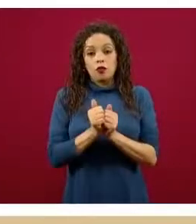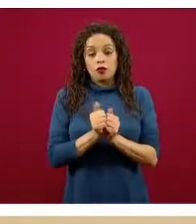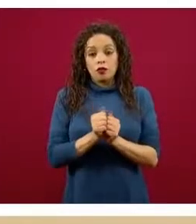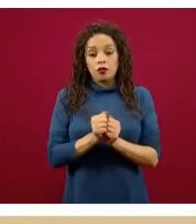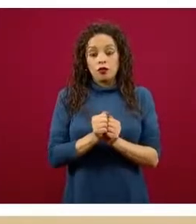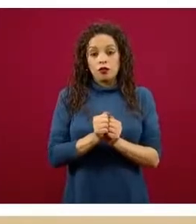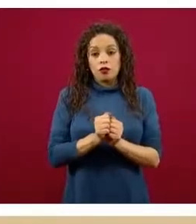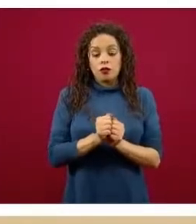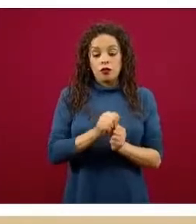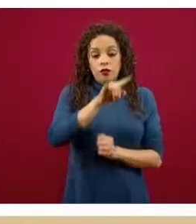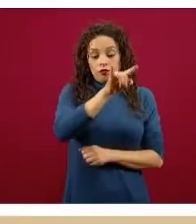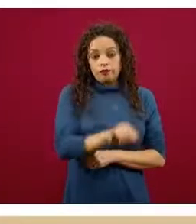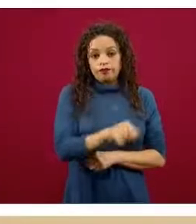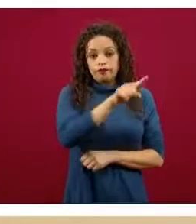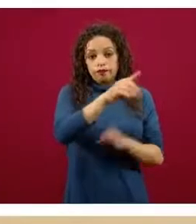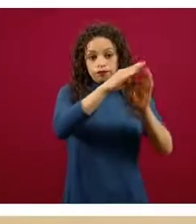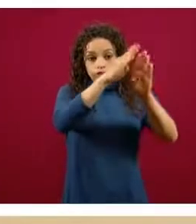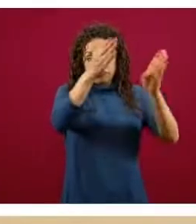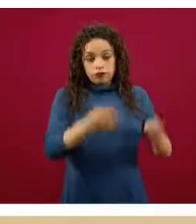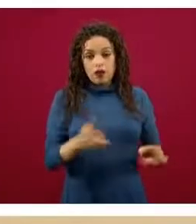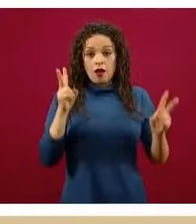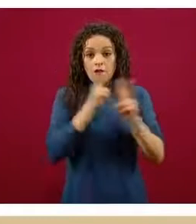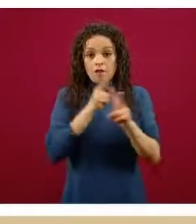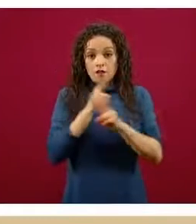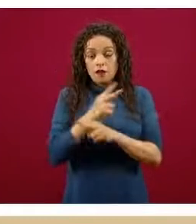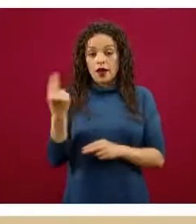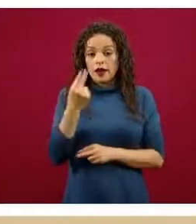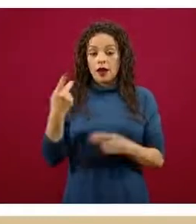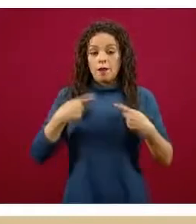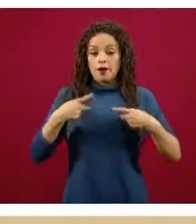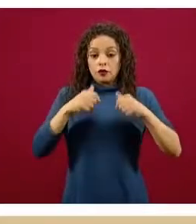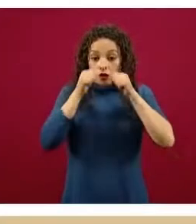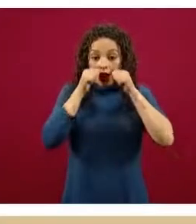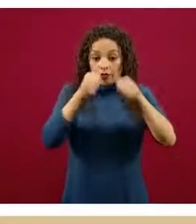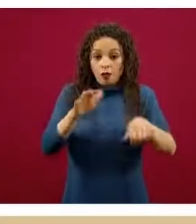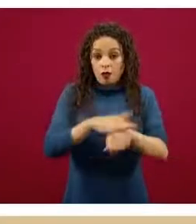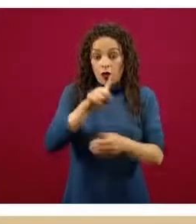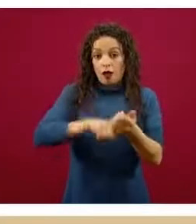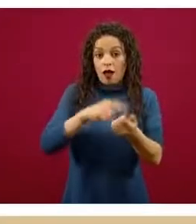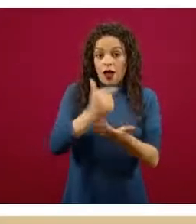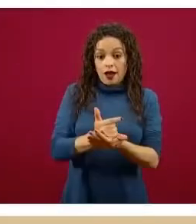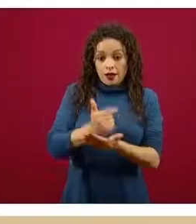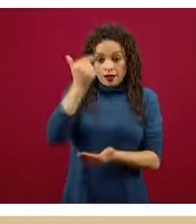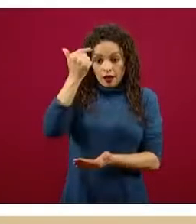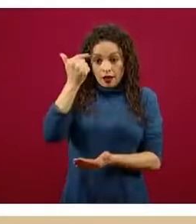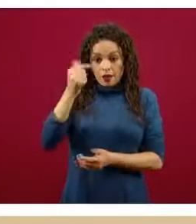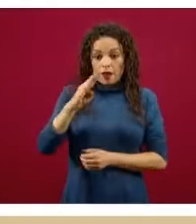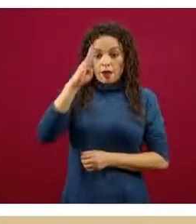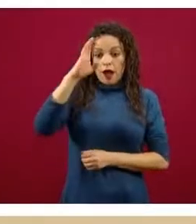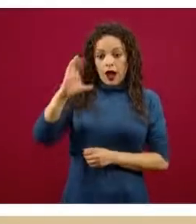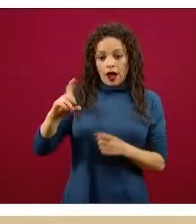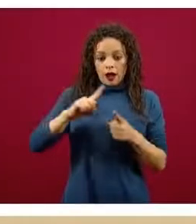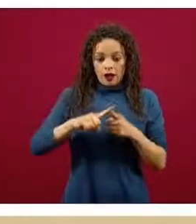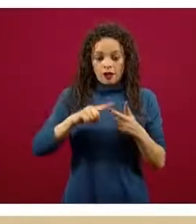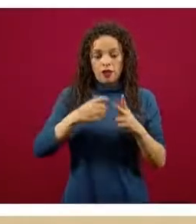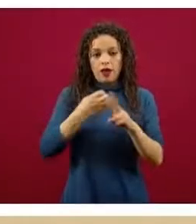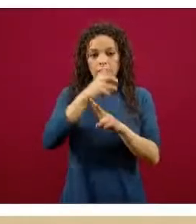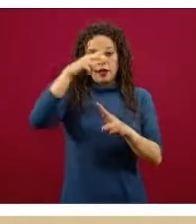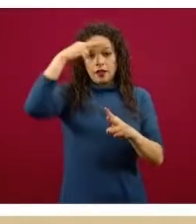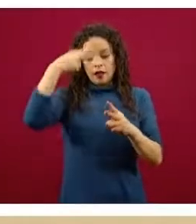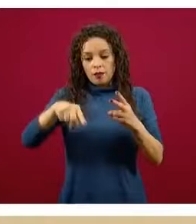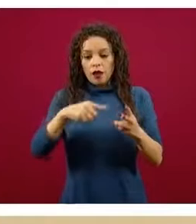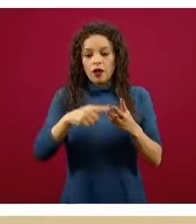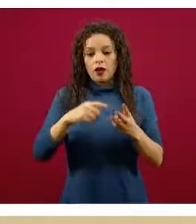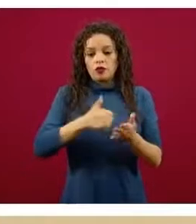personas que requieren cuidados críticos, es Baja California, el Estado de México y la Ciudad de México los primeros tres lugares, con